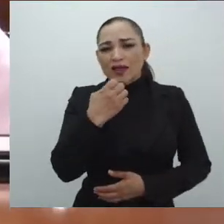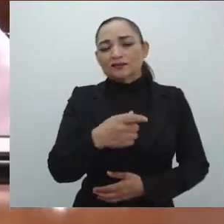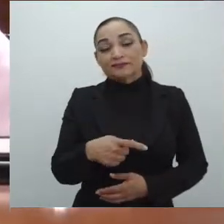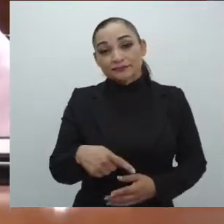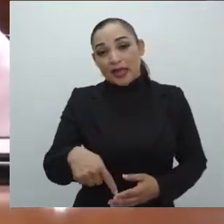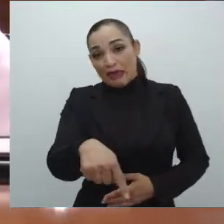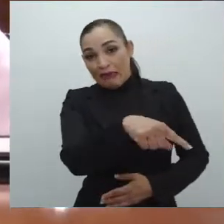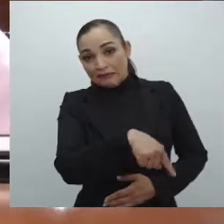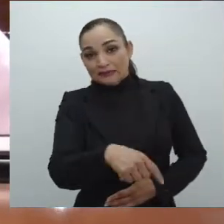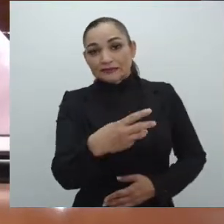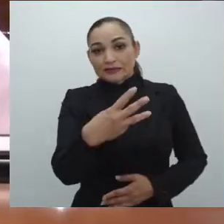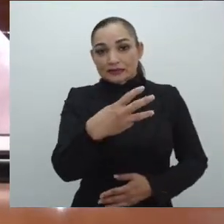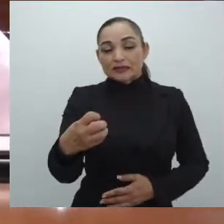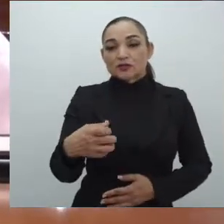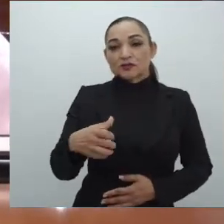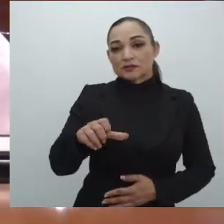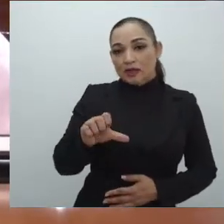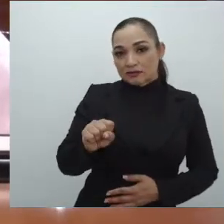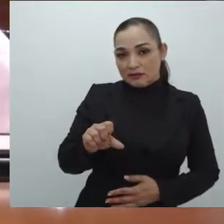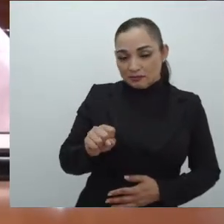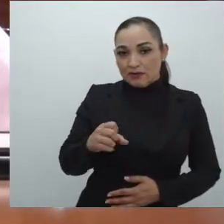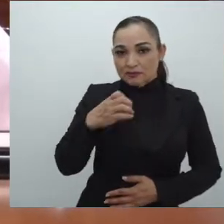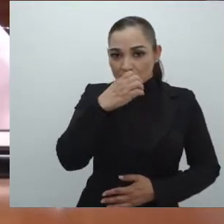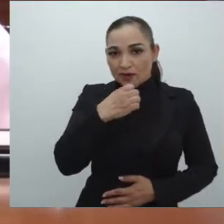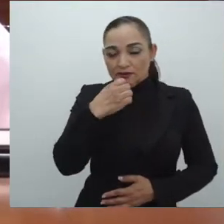ahorita, les falta